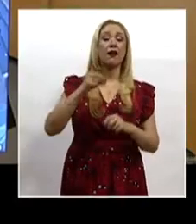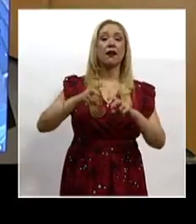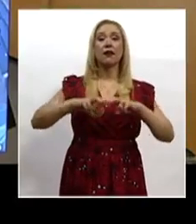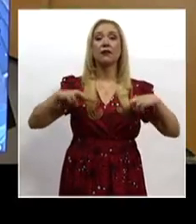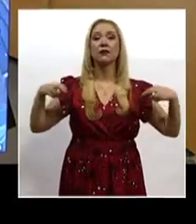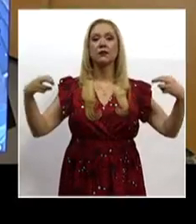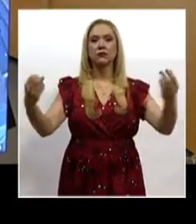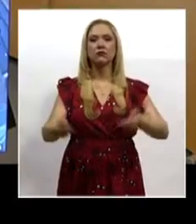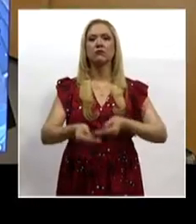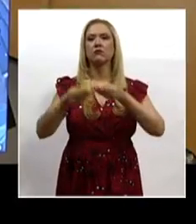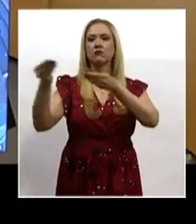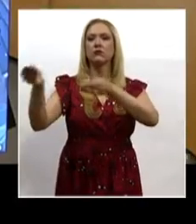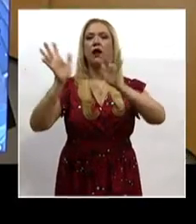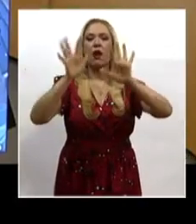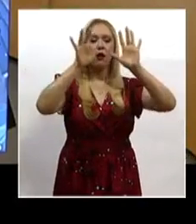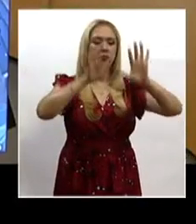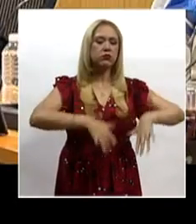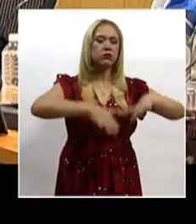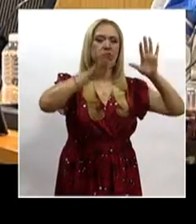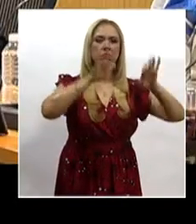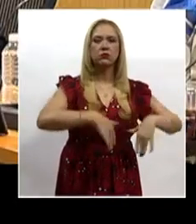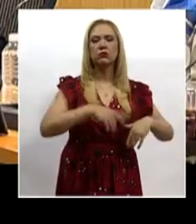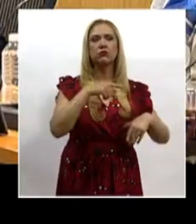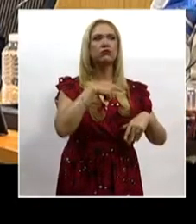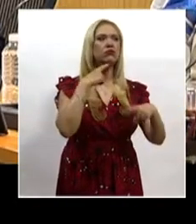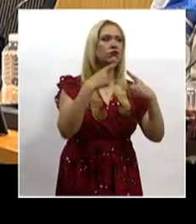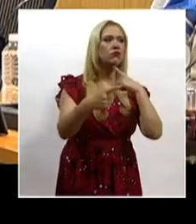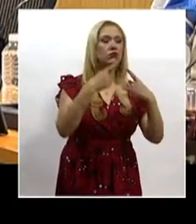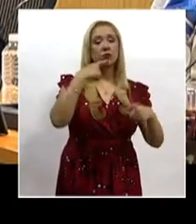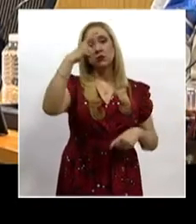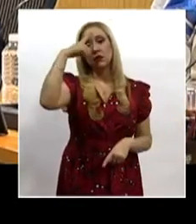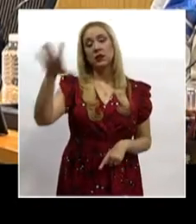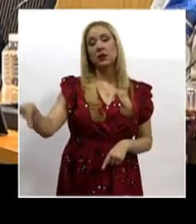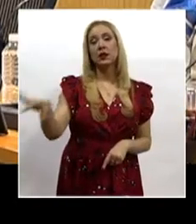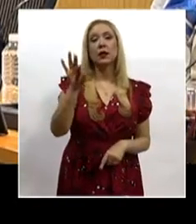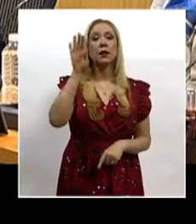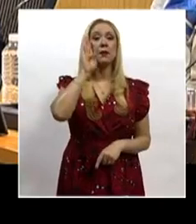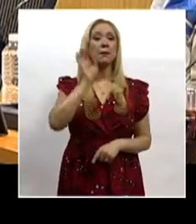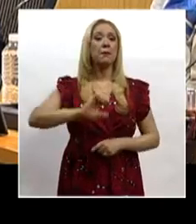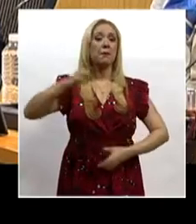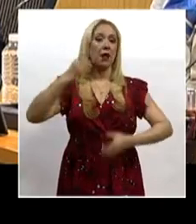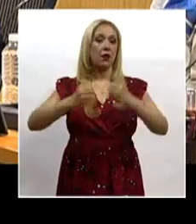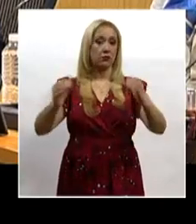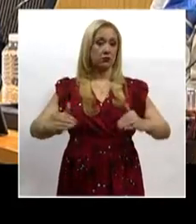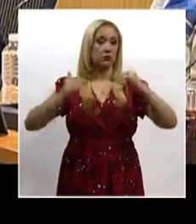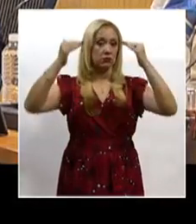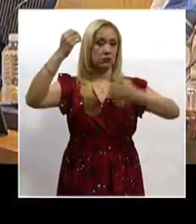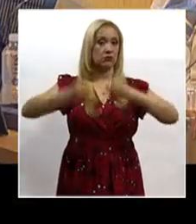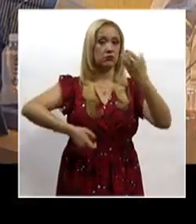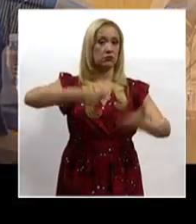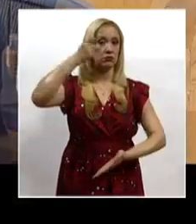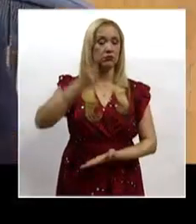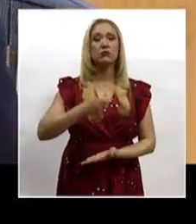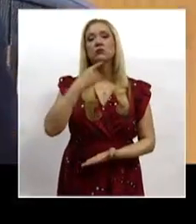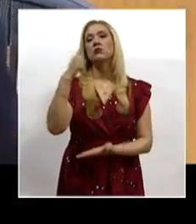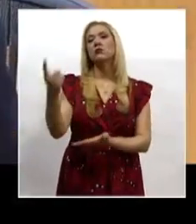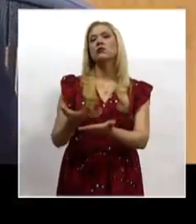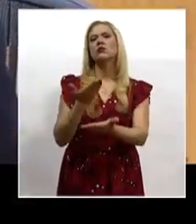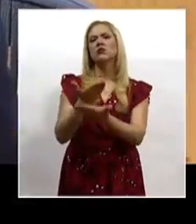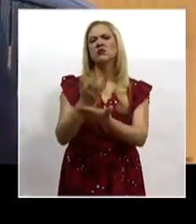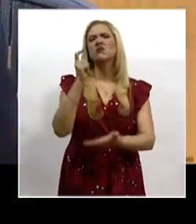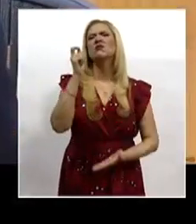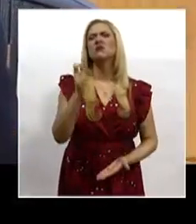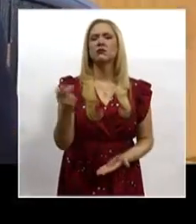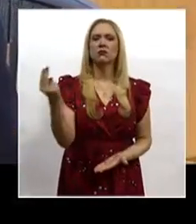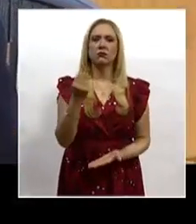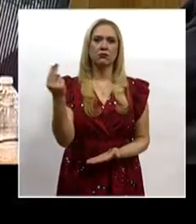conclusiones de los foros que organizó en torno al método de elección de ministros y ministras del Alto Tribunal. Destacó entre las propuestas el